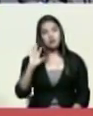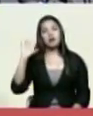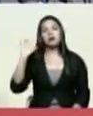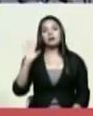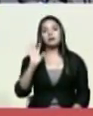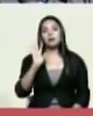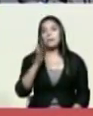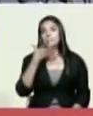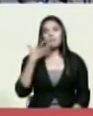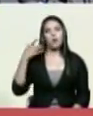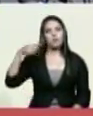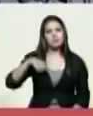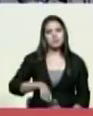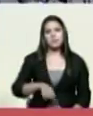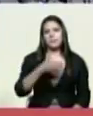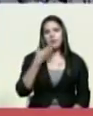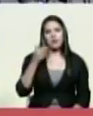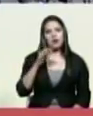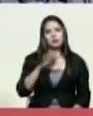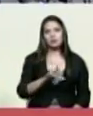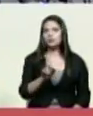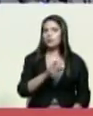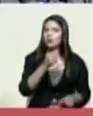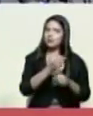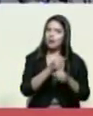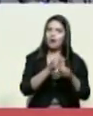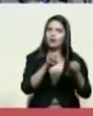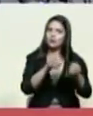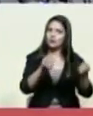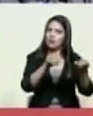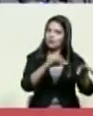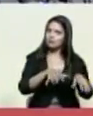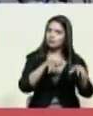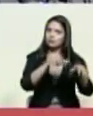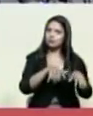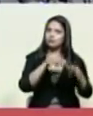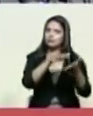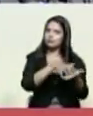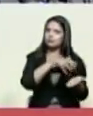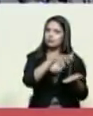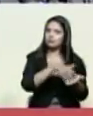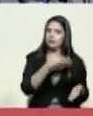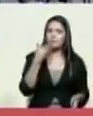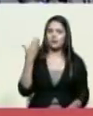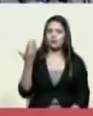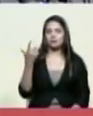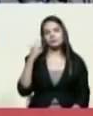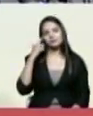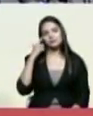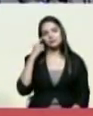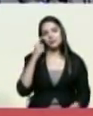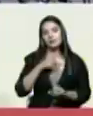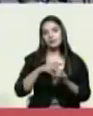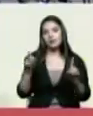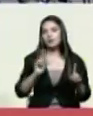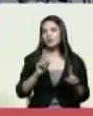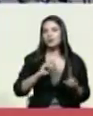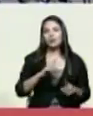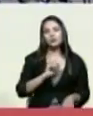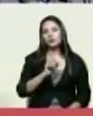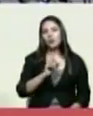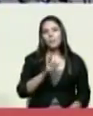con eso le iba a ir mejor, en vez de poner a trabajar su tierra. Es un tema de mentalidad. Entonces no dejemos que